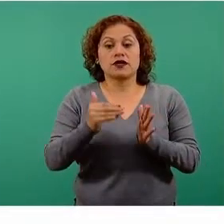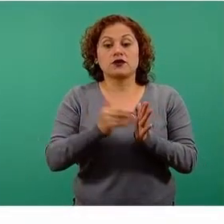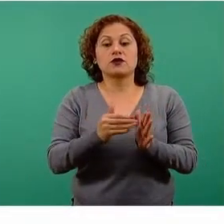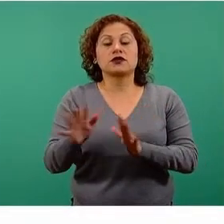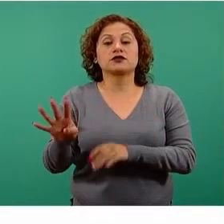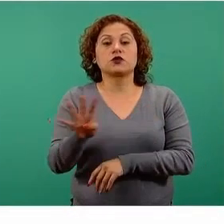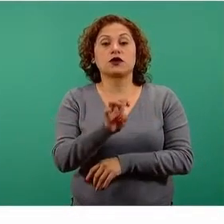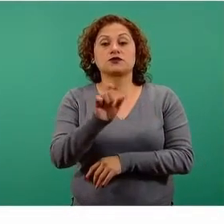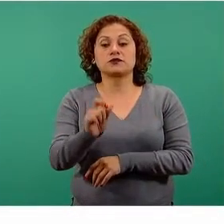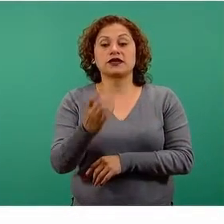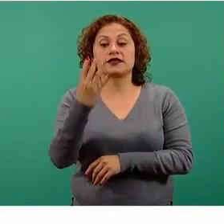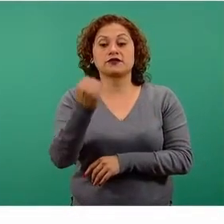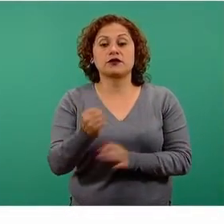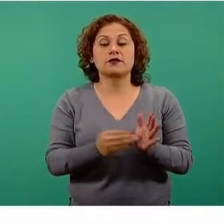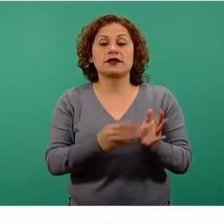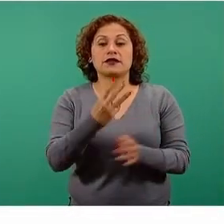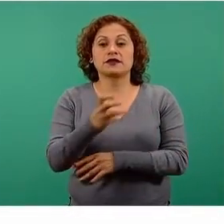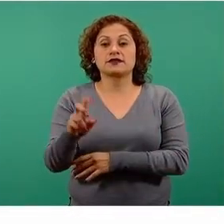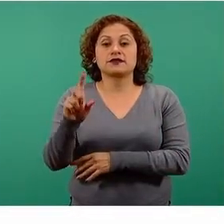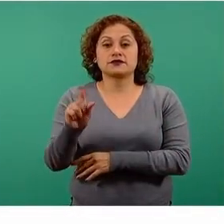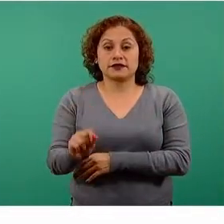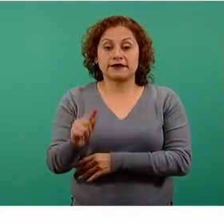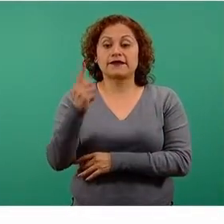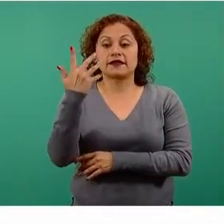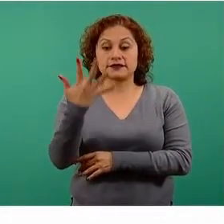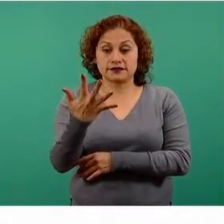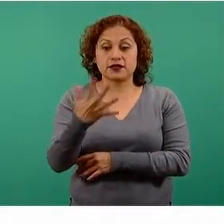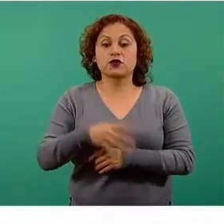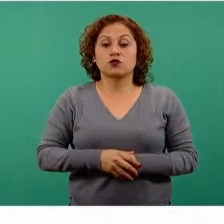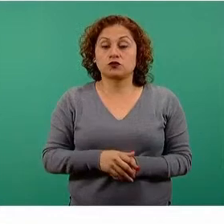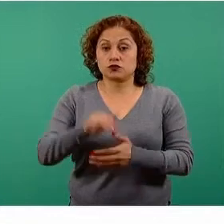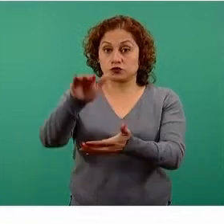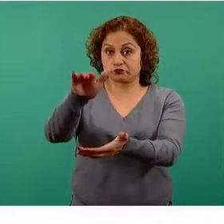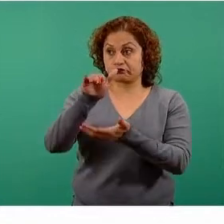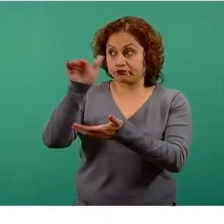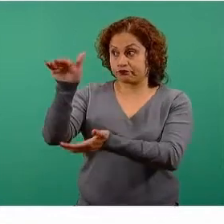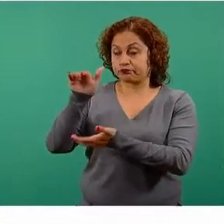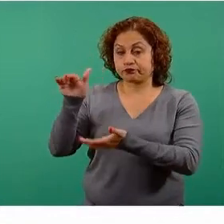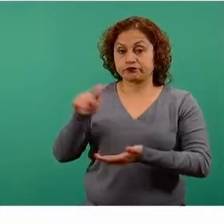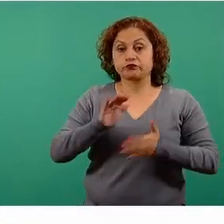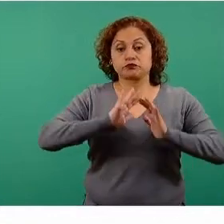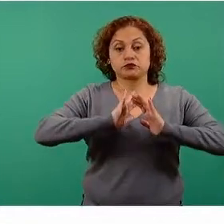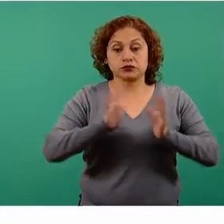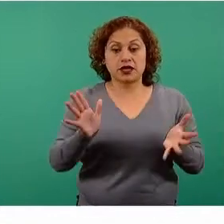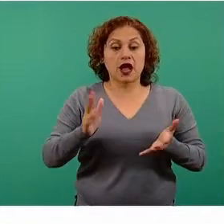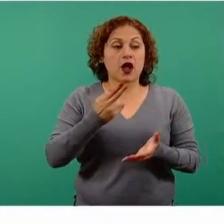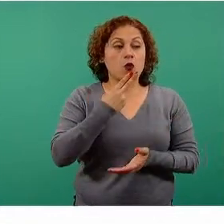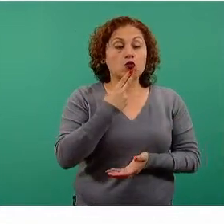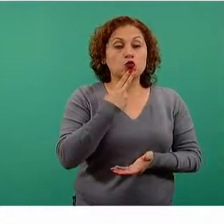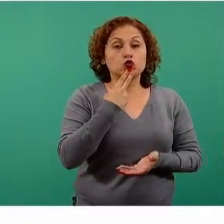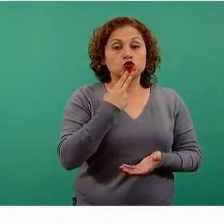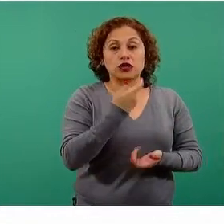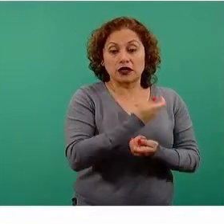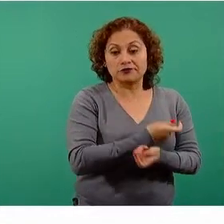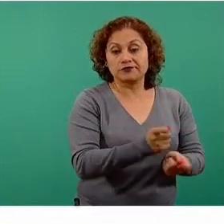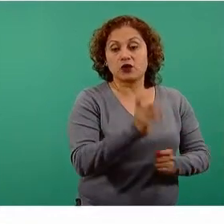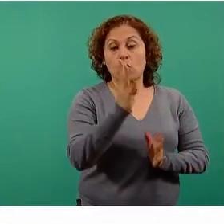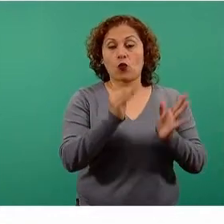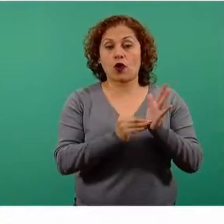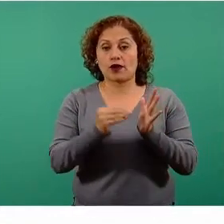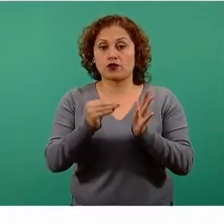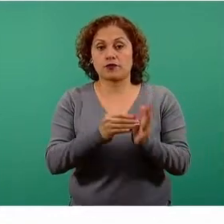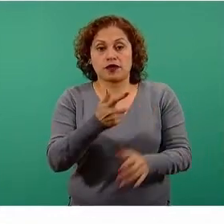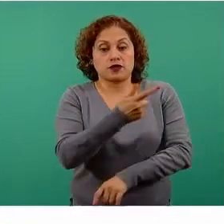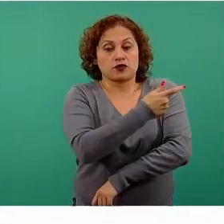5,429,375 dosis de vacuna han llegado al país, y de ellas ya se han puesto 4 millones. Entonces tenemos este avance